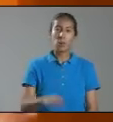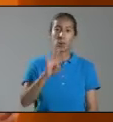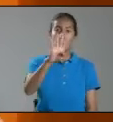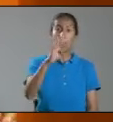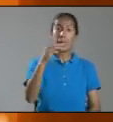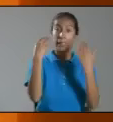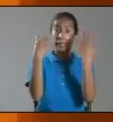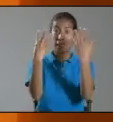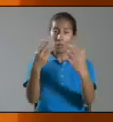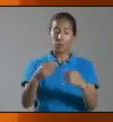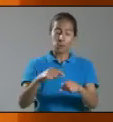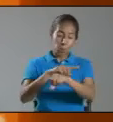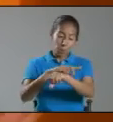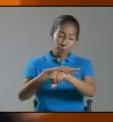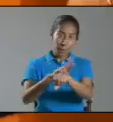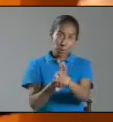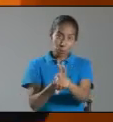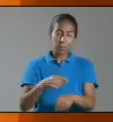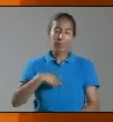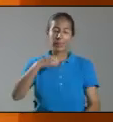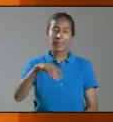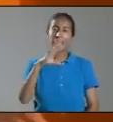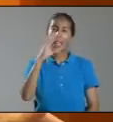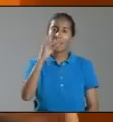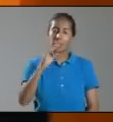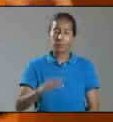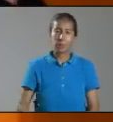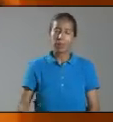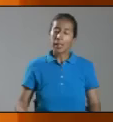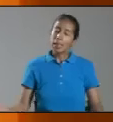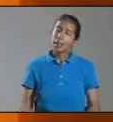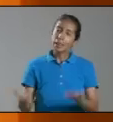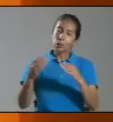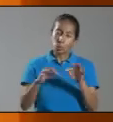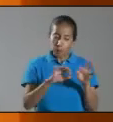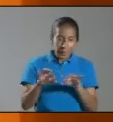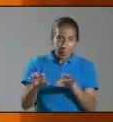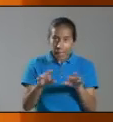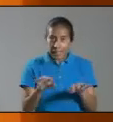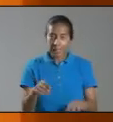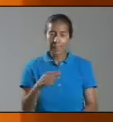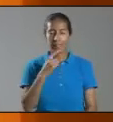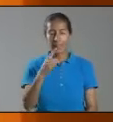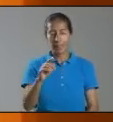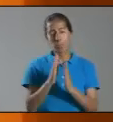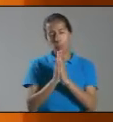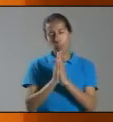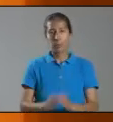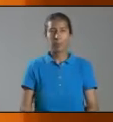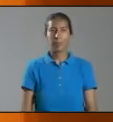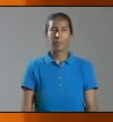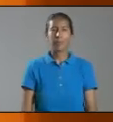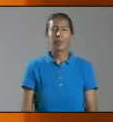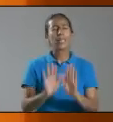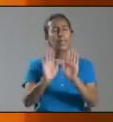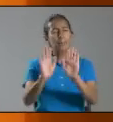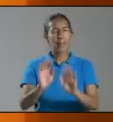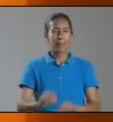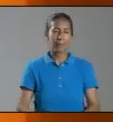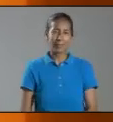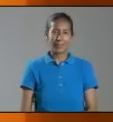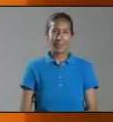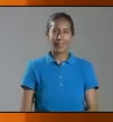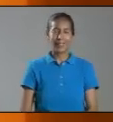solo 45 tenía que hablar, ya me pasé 3, que suba el tecladista, por favor. Pero espéreme un rato, en lo que sube